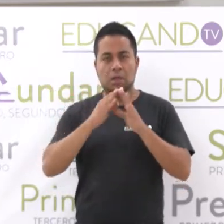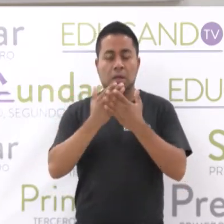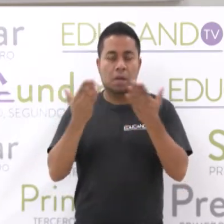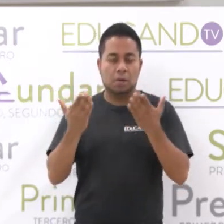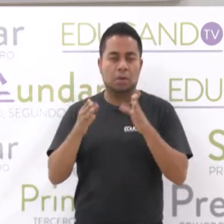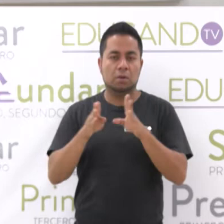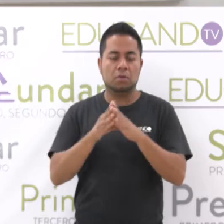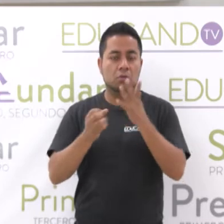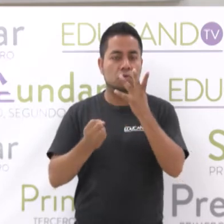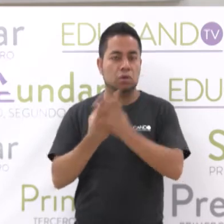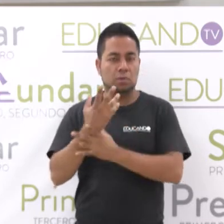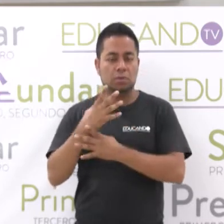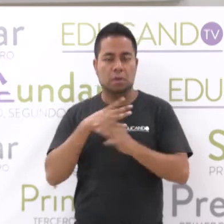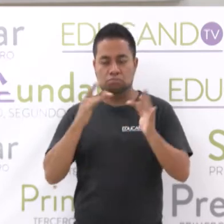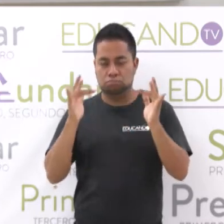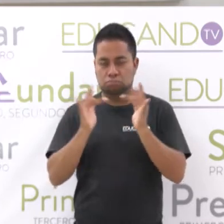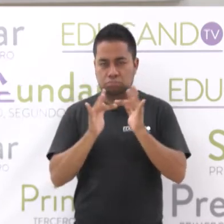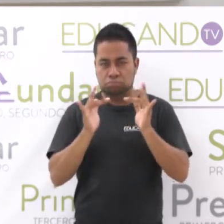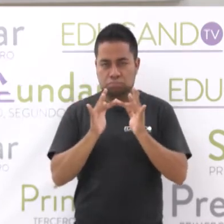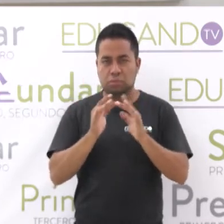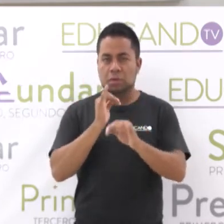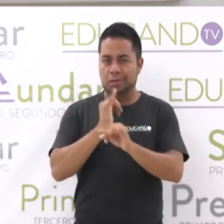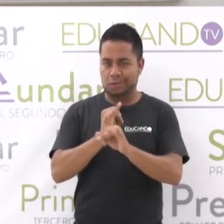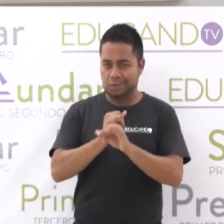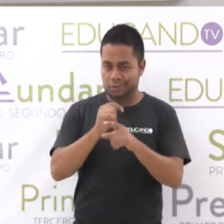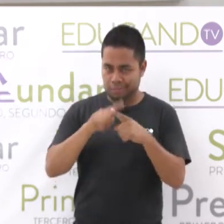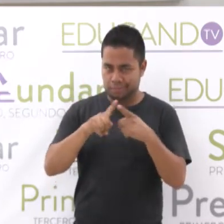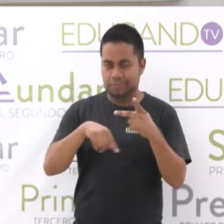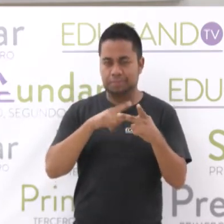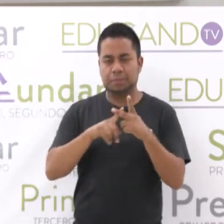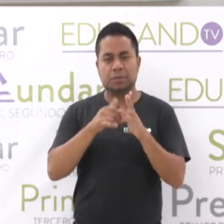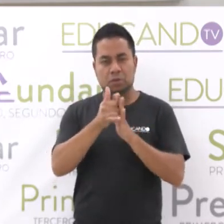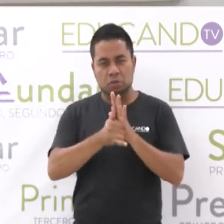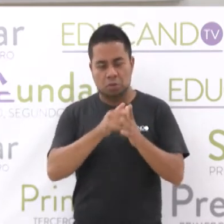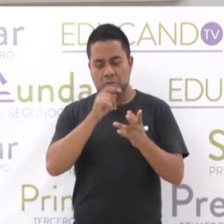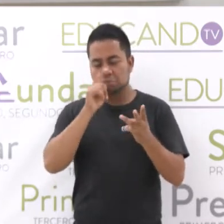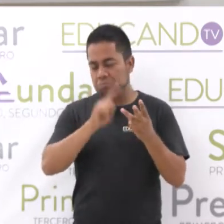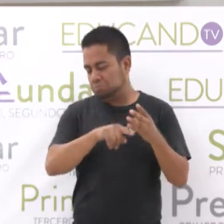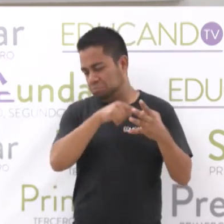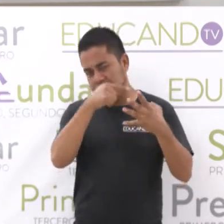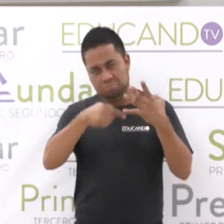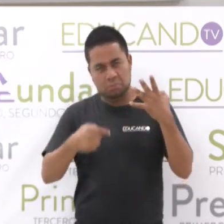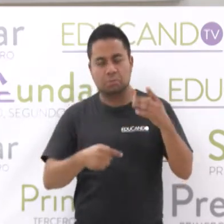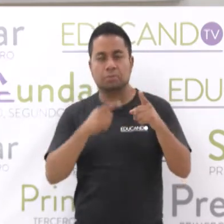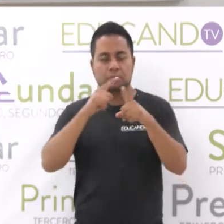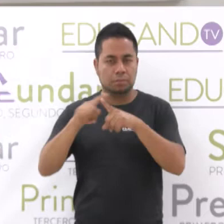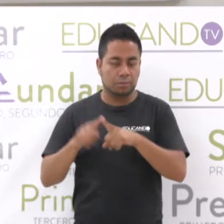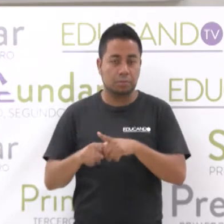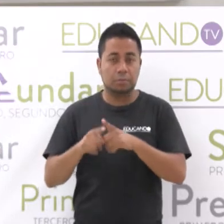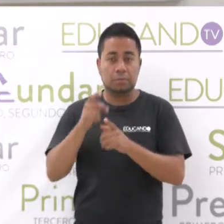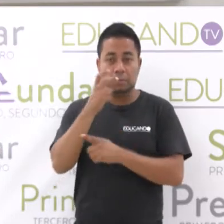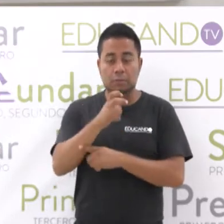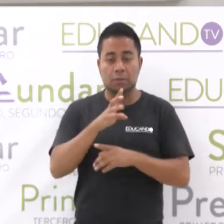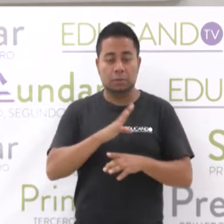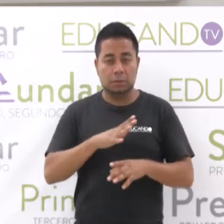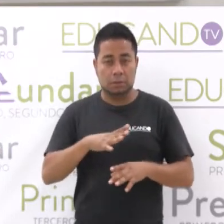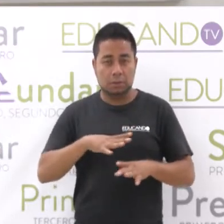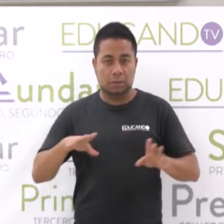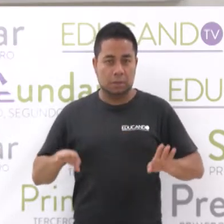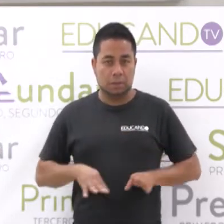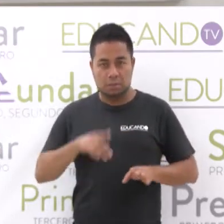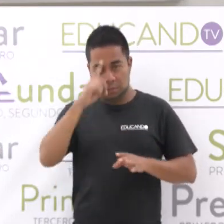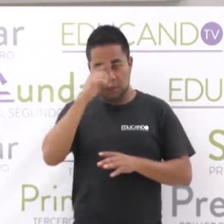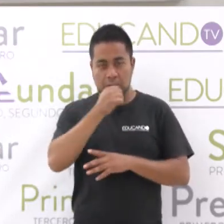son tradicionales? Pues los medios digitales, ¿verdad? El internet, YouTube. Bien, entonces esa es una característica